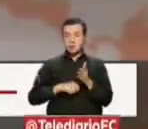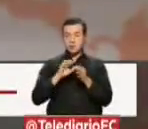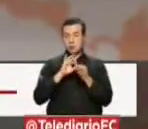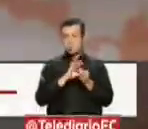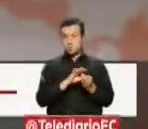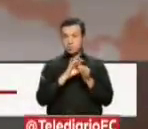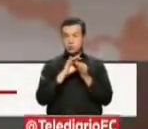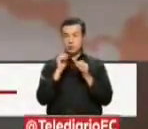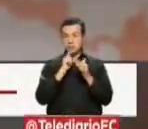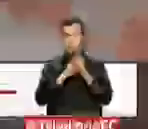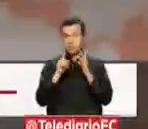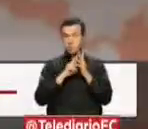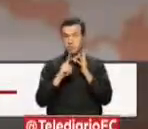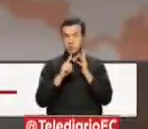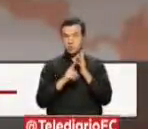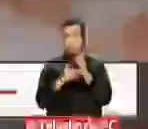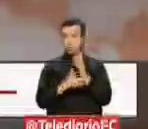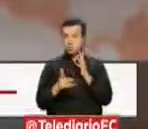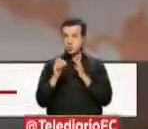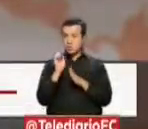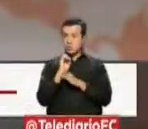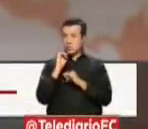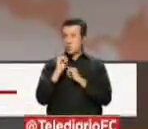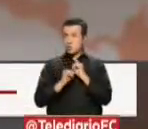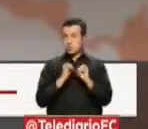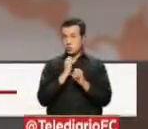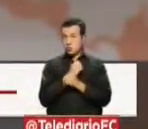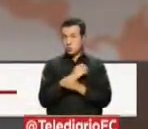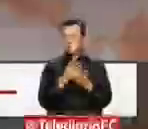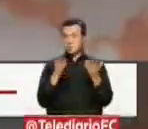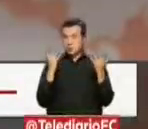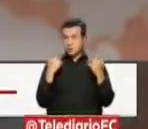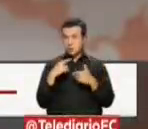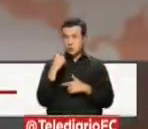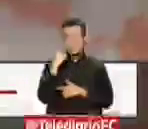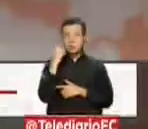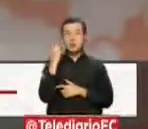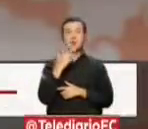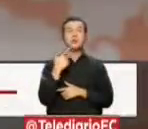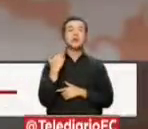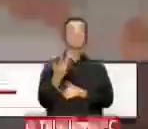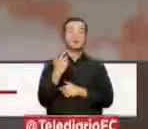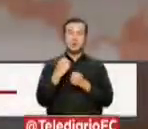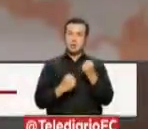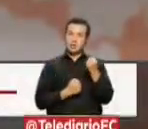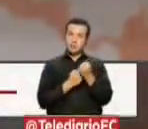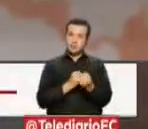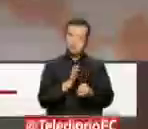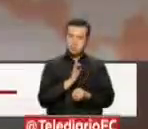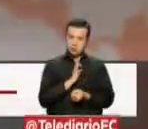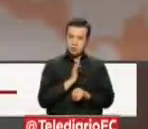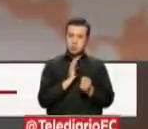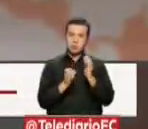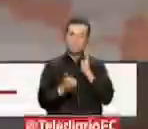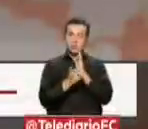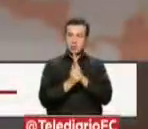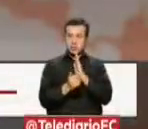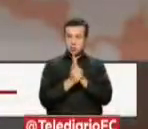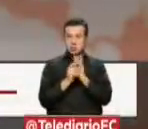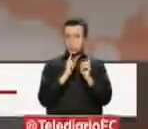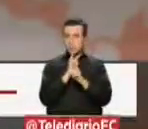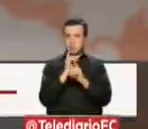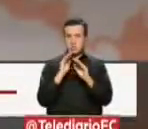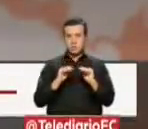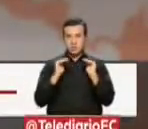con distintas instancias, tanto nacionales como internacionales, y lo que buscamos es apoyo técnico, capacitación, por sobre